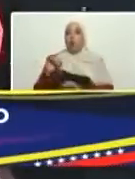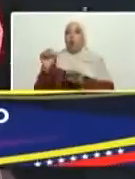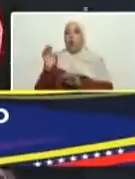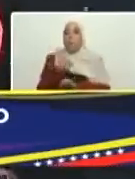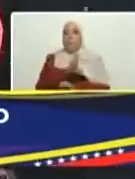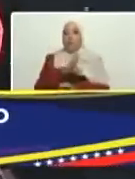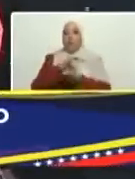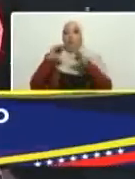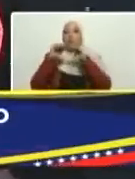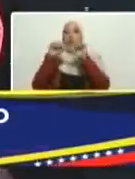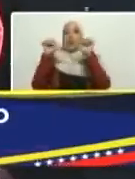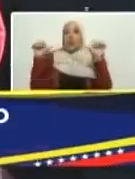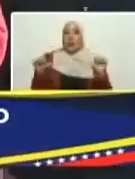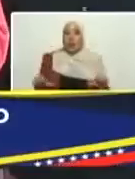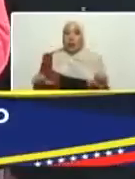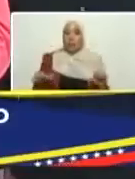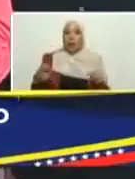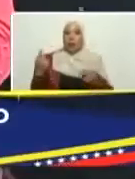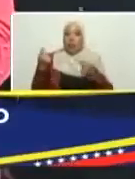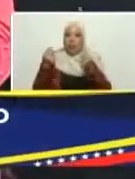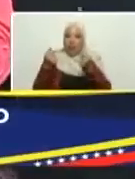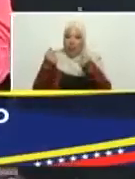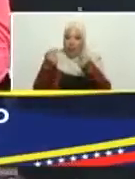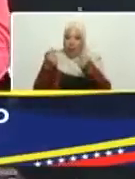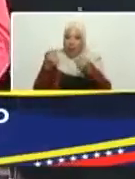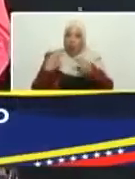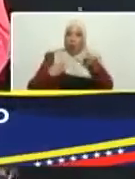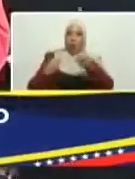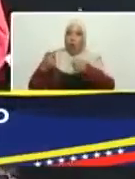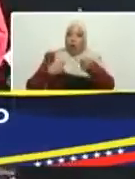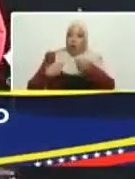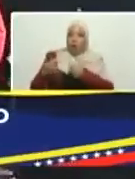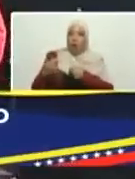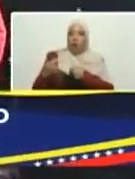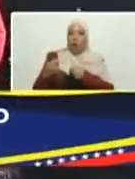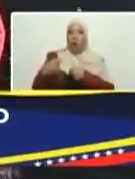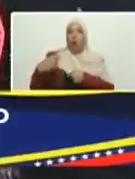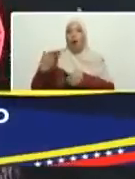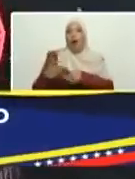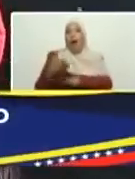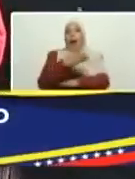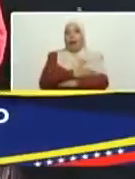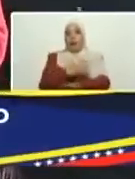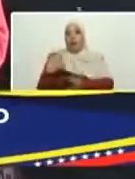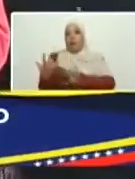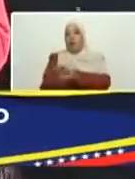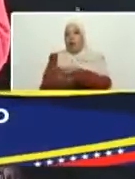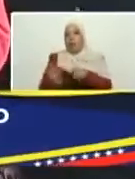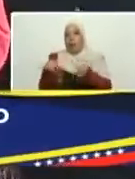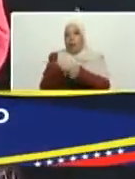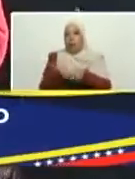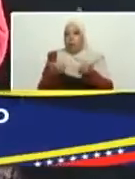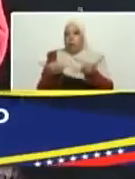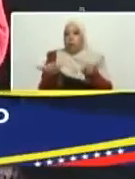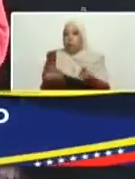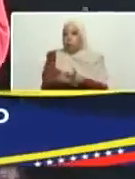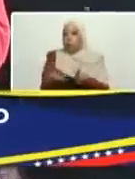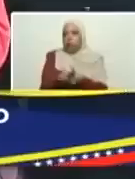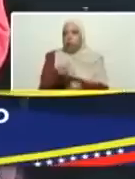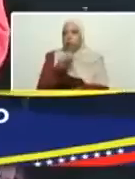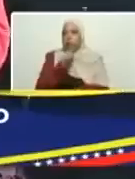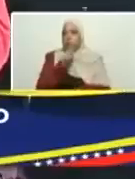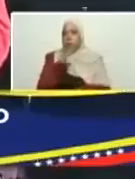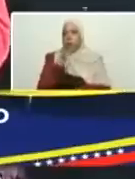propio. Nos ha tocado enfrentar lo que nunca antes nadie enfrentó, que ha sido